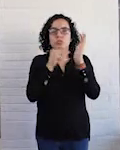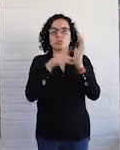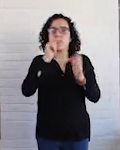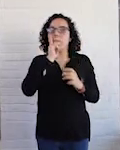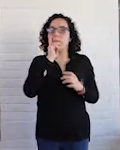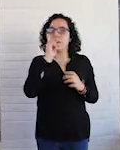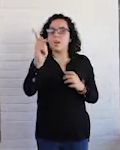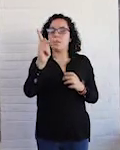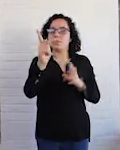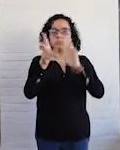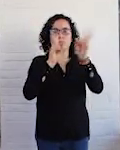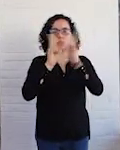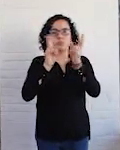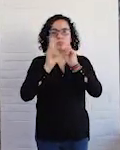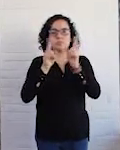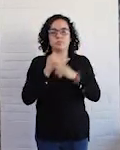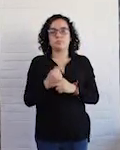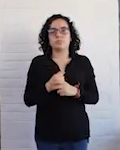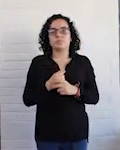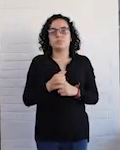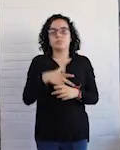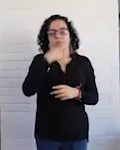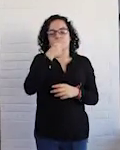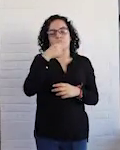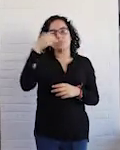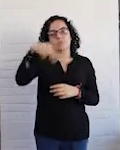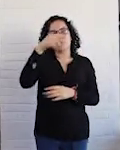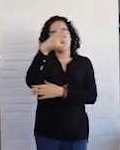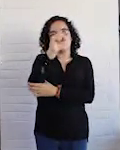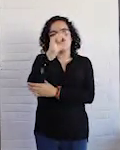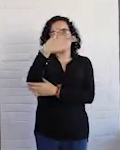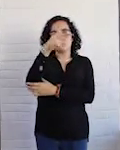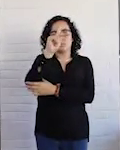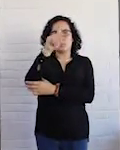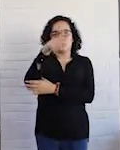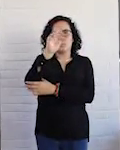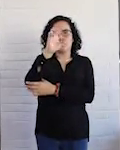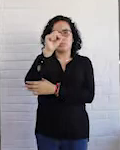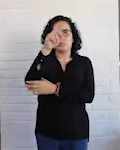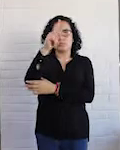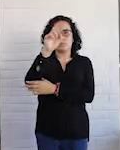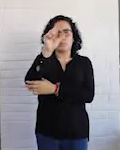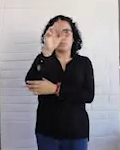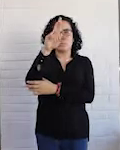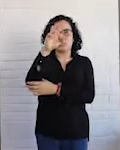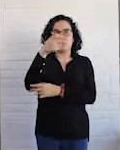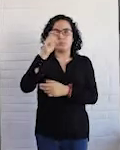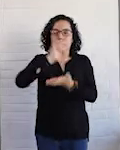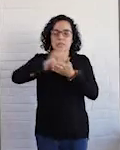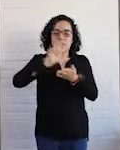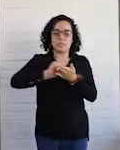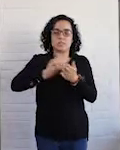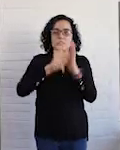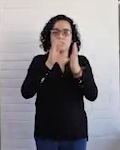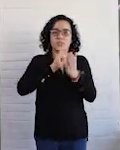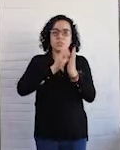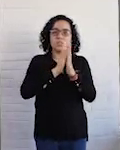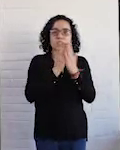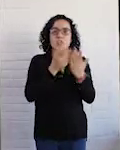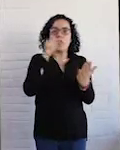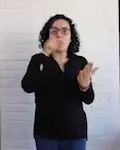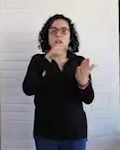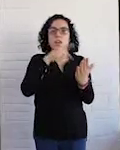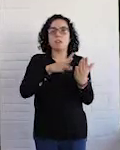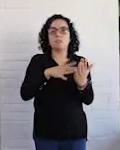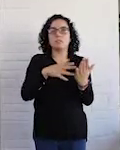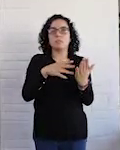palabras. Shakespeare, James Joyce son los personajes, los escritores que más palabras han usado.